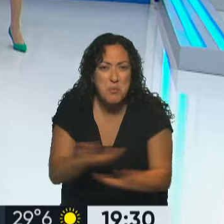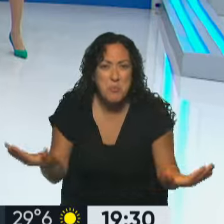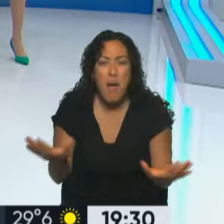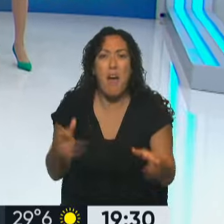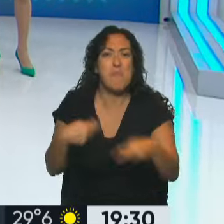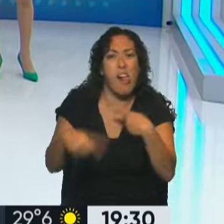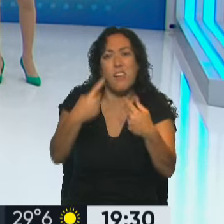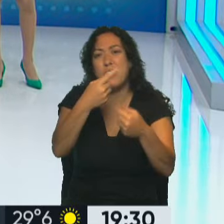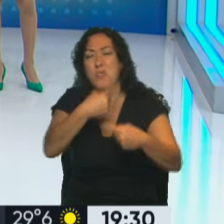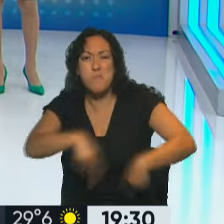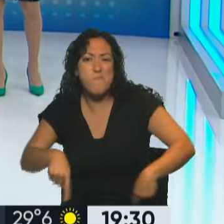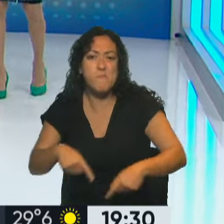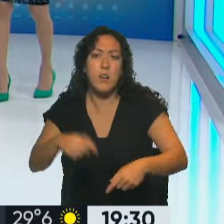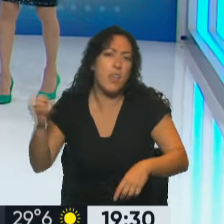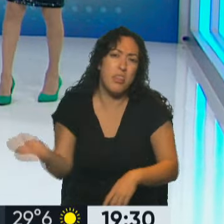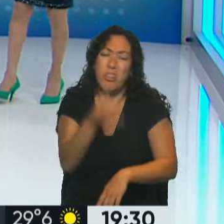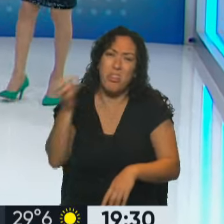acumular agua bueno